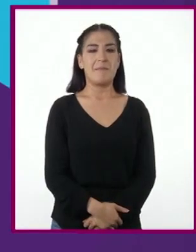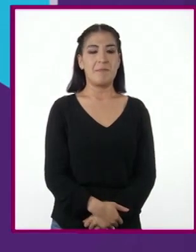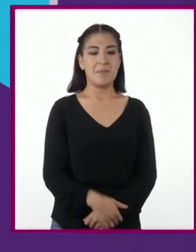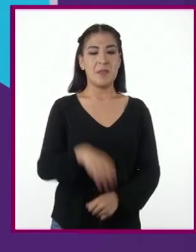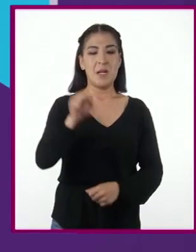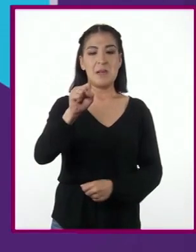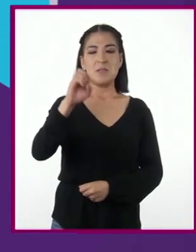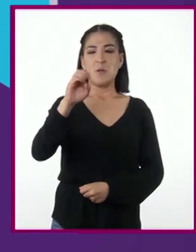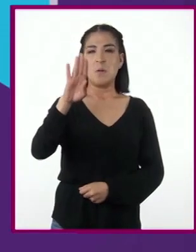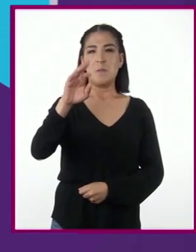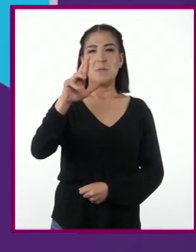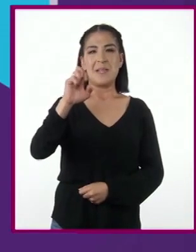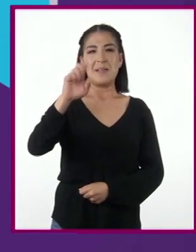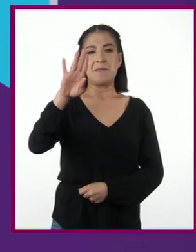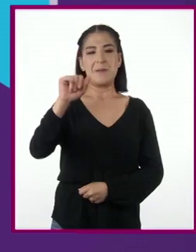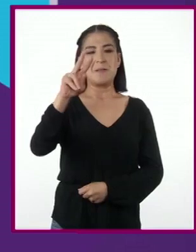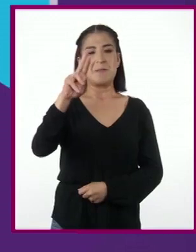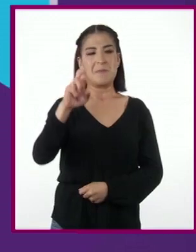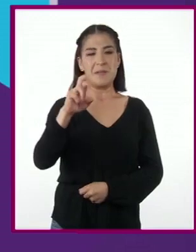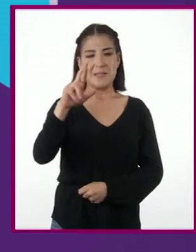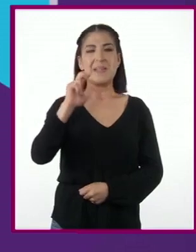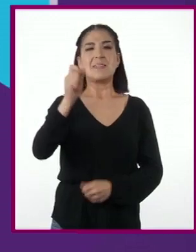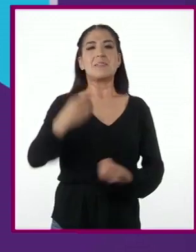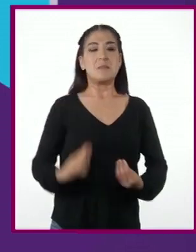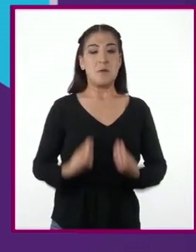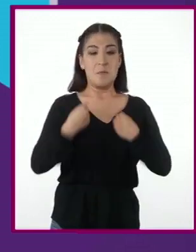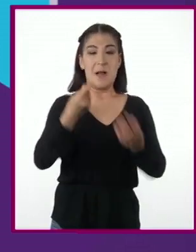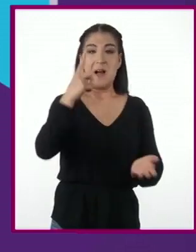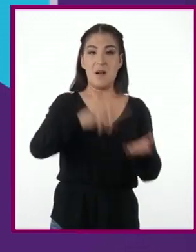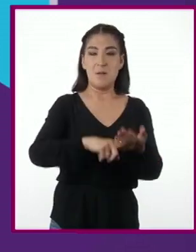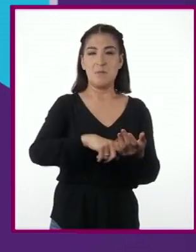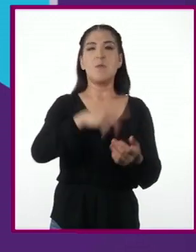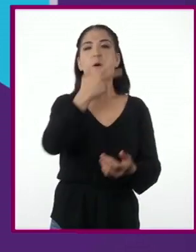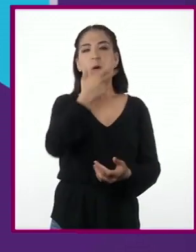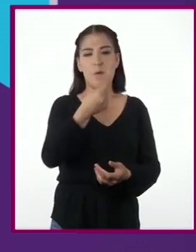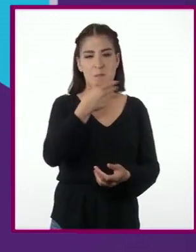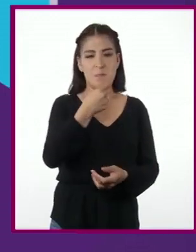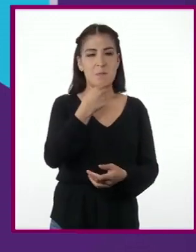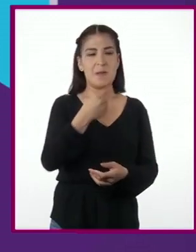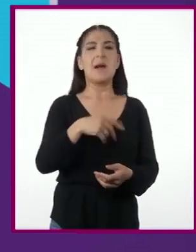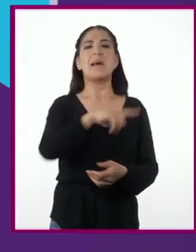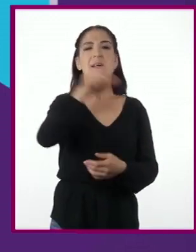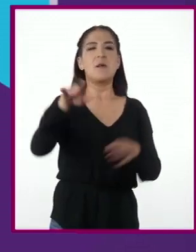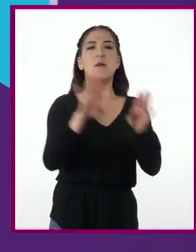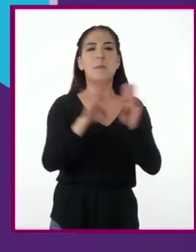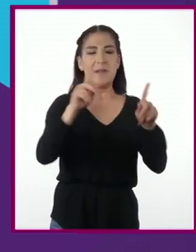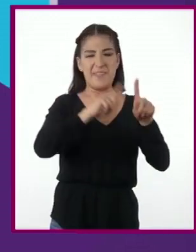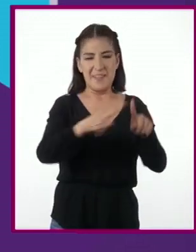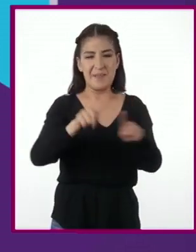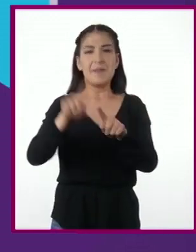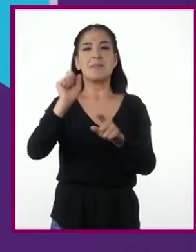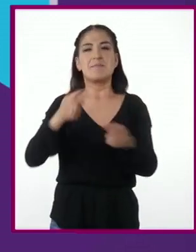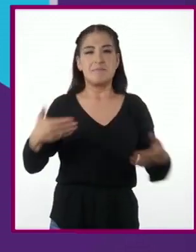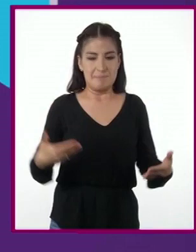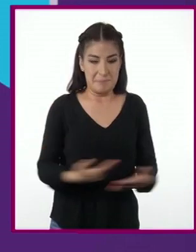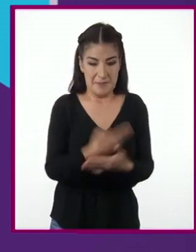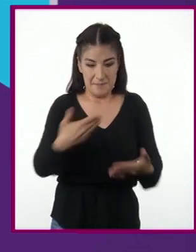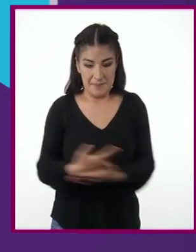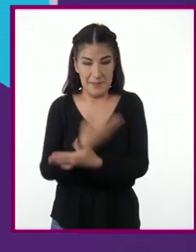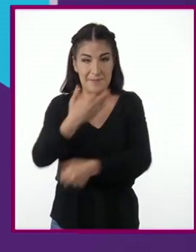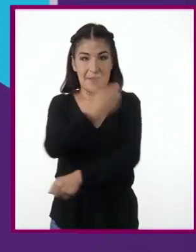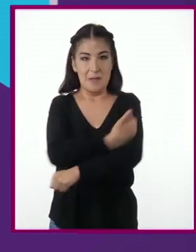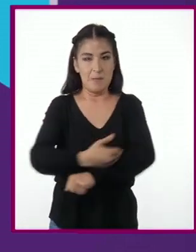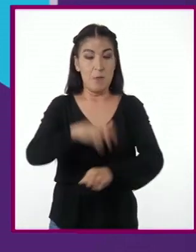Sobrevivir en un mundo de hombres. Las diferencias entre hombres y mujeres van más allá del núcleo familiar. En el